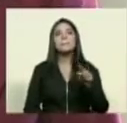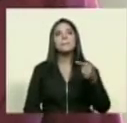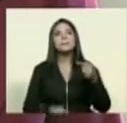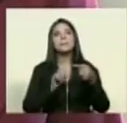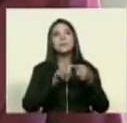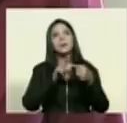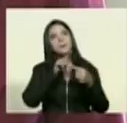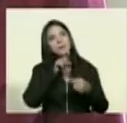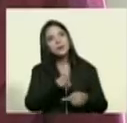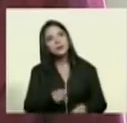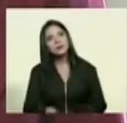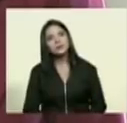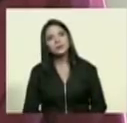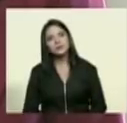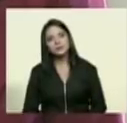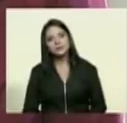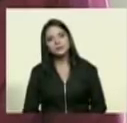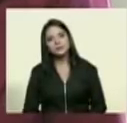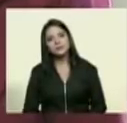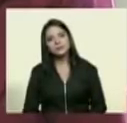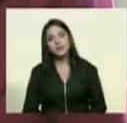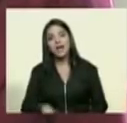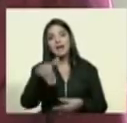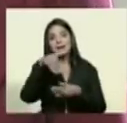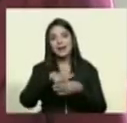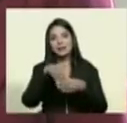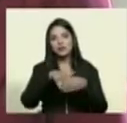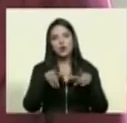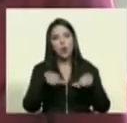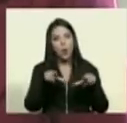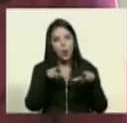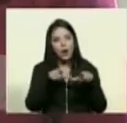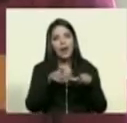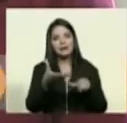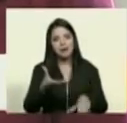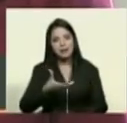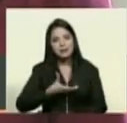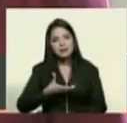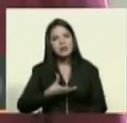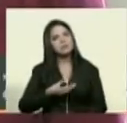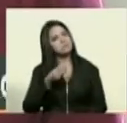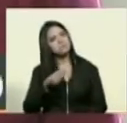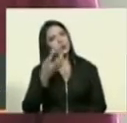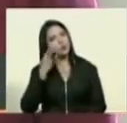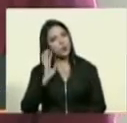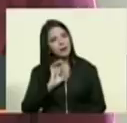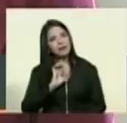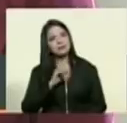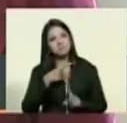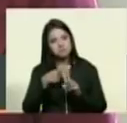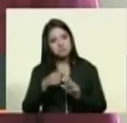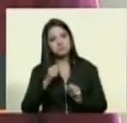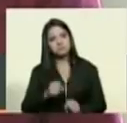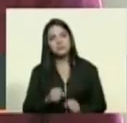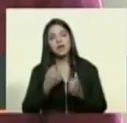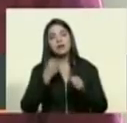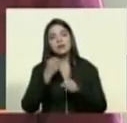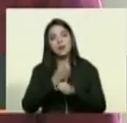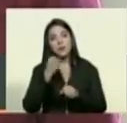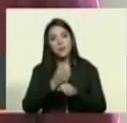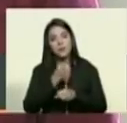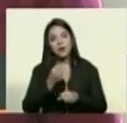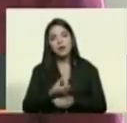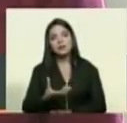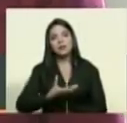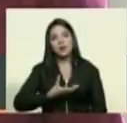que era una elección local, ¿hasta qué punto cree usted que incidió lo que es la gestión de